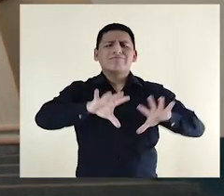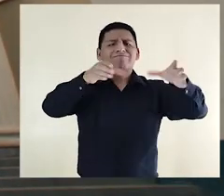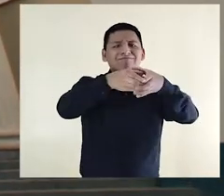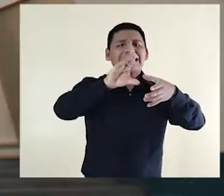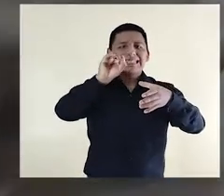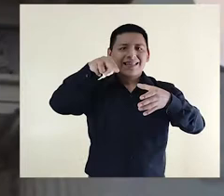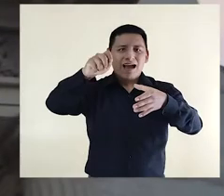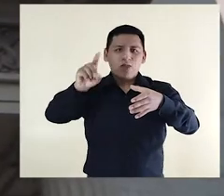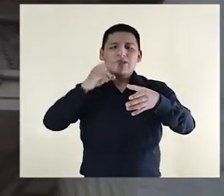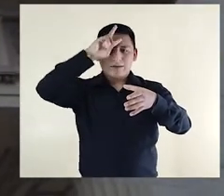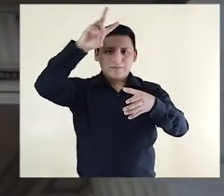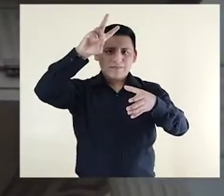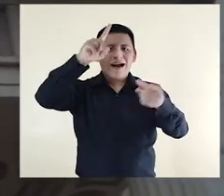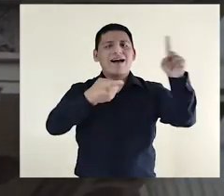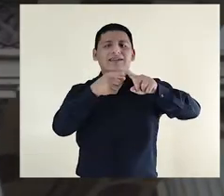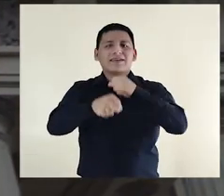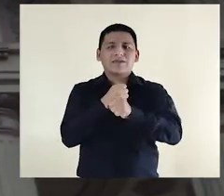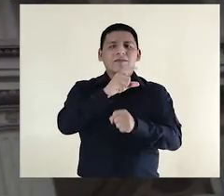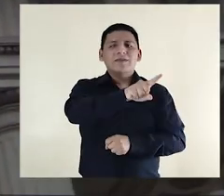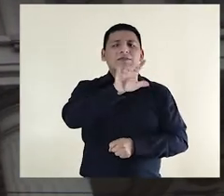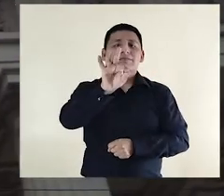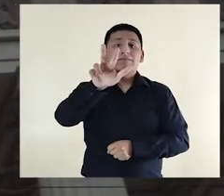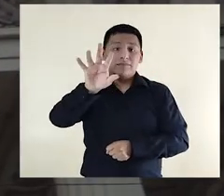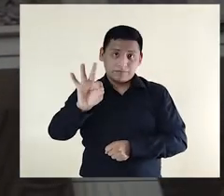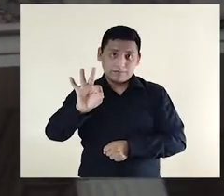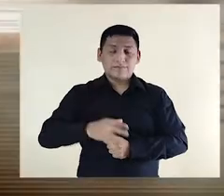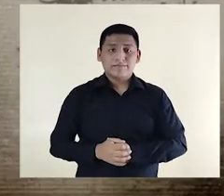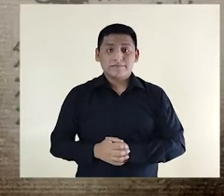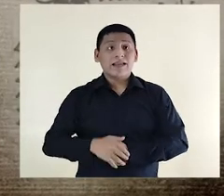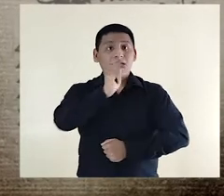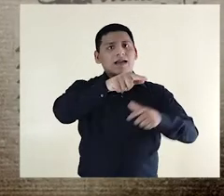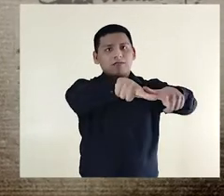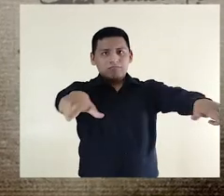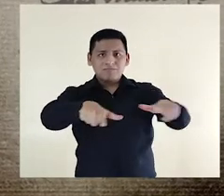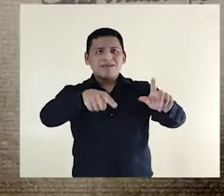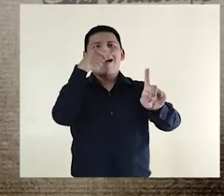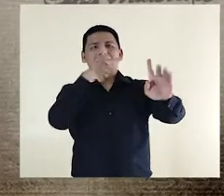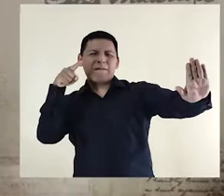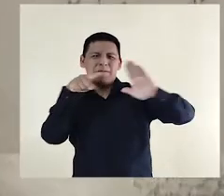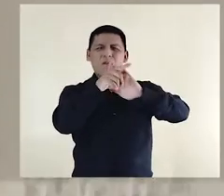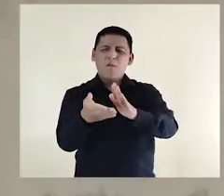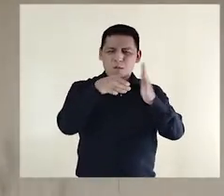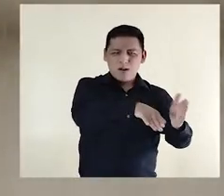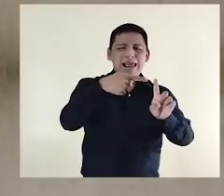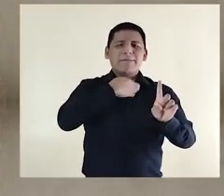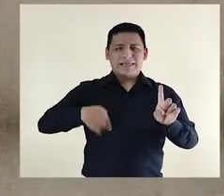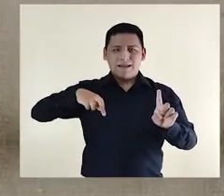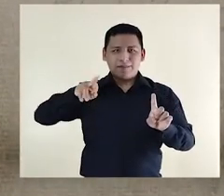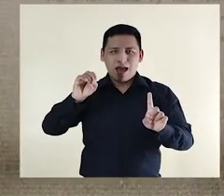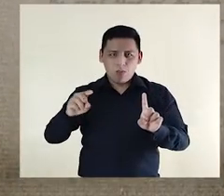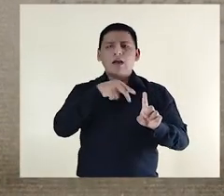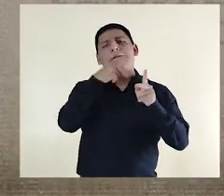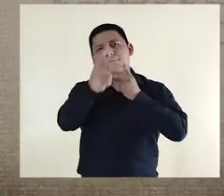utilizaba como local del Senado de la República hasta 1939. En ese lugar sucedió el magnicidio del presidente